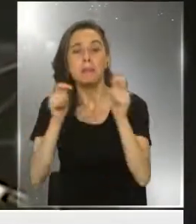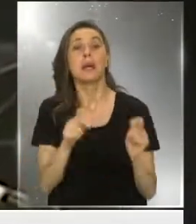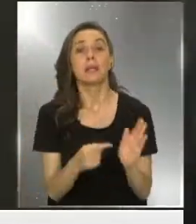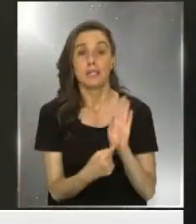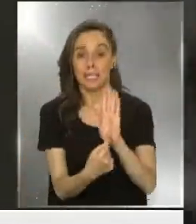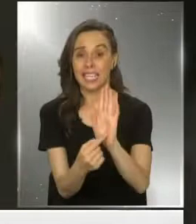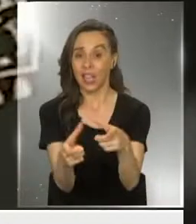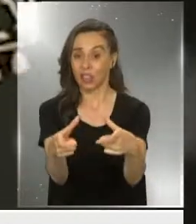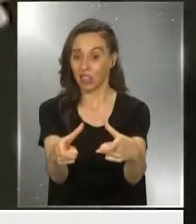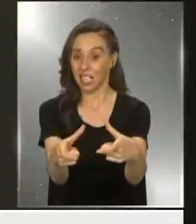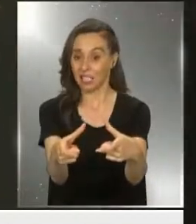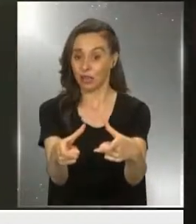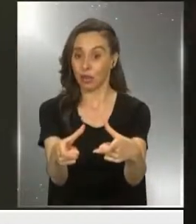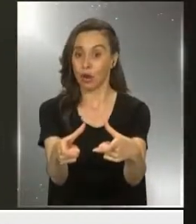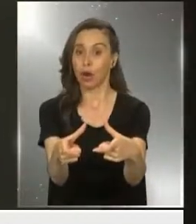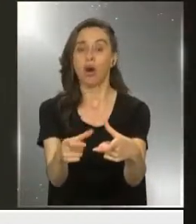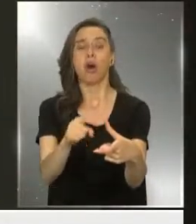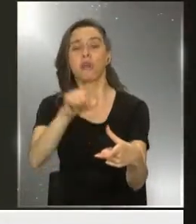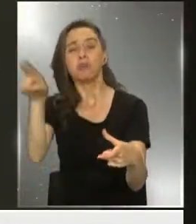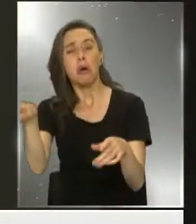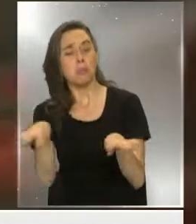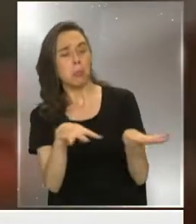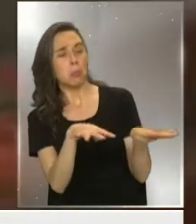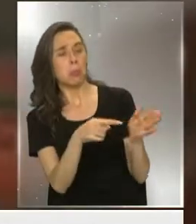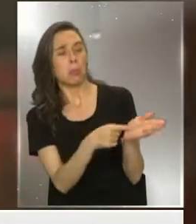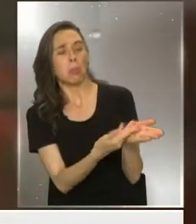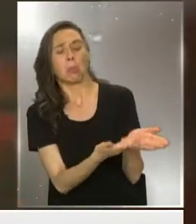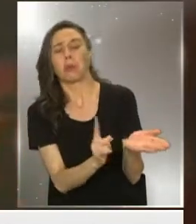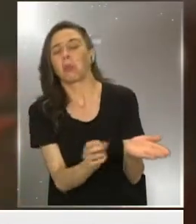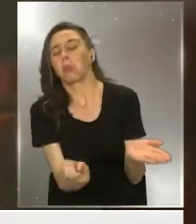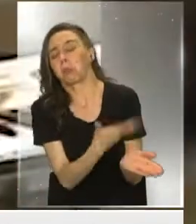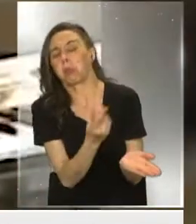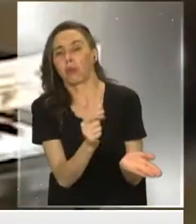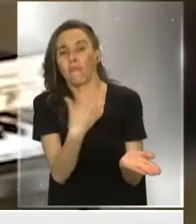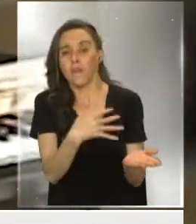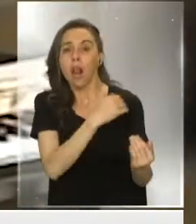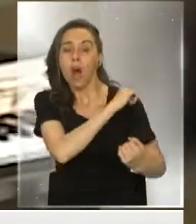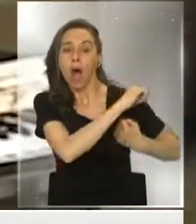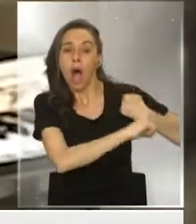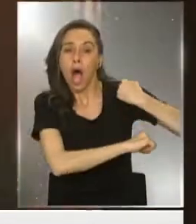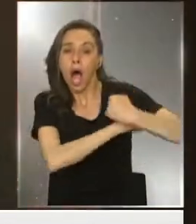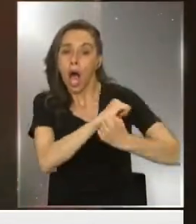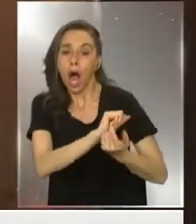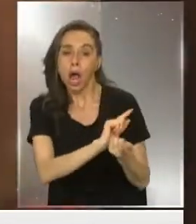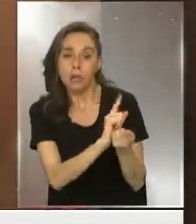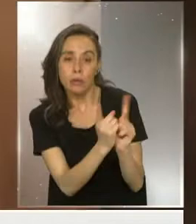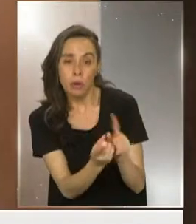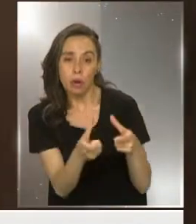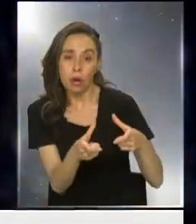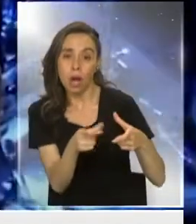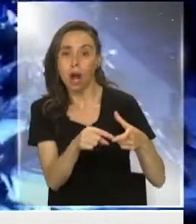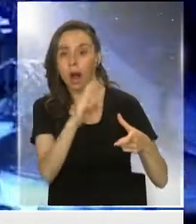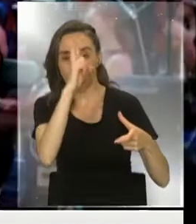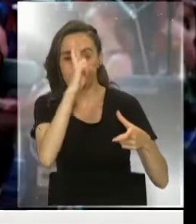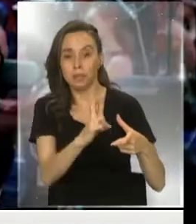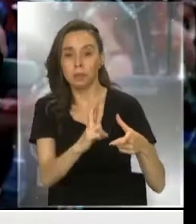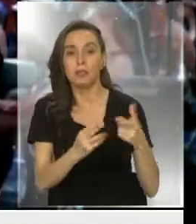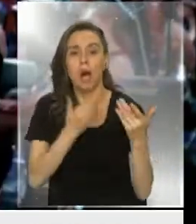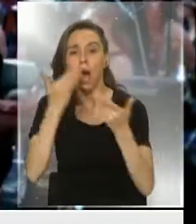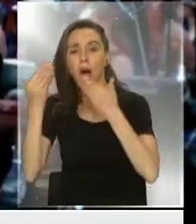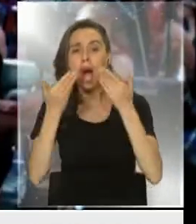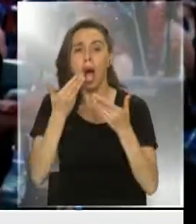Presentaron el disco y aunque no fue tan valorado en su tiempo, los años le han dado el debido respeto que merece.